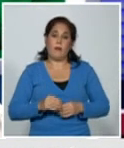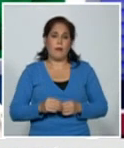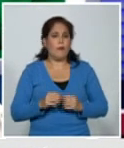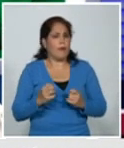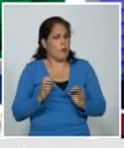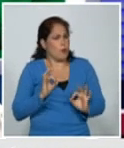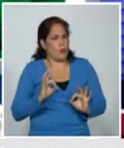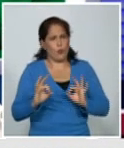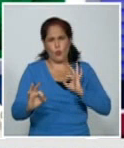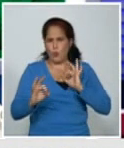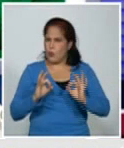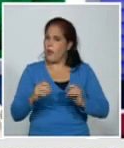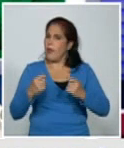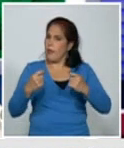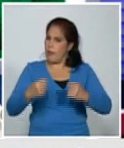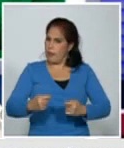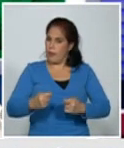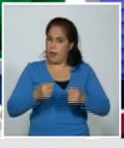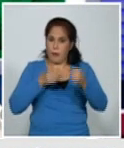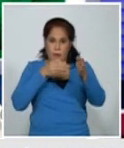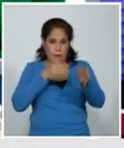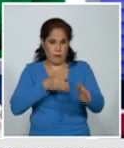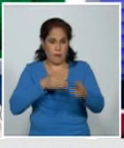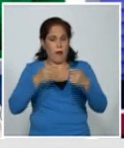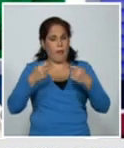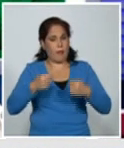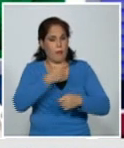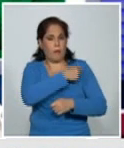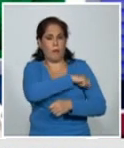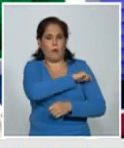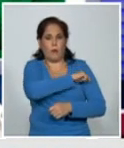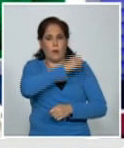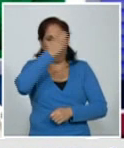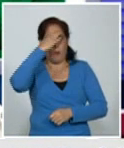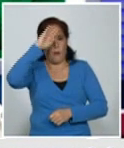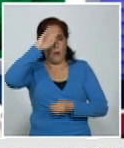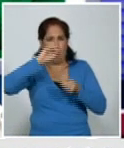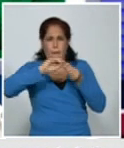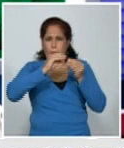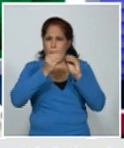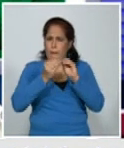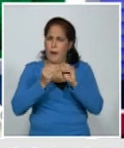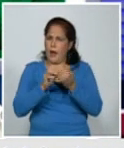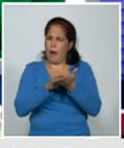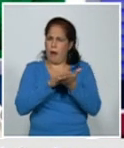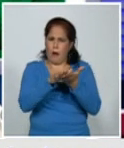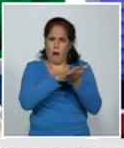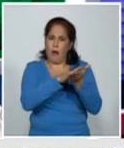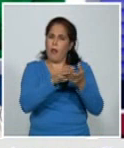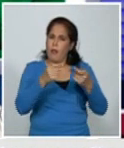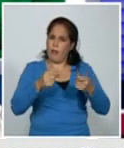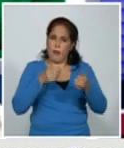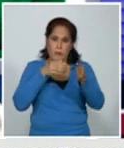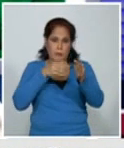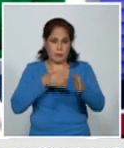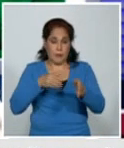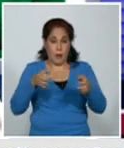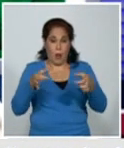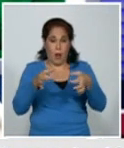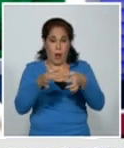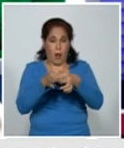protección que tenemos que tener para evitar contagiarnos y para que se disminuya